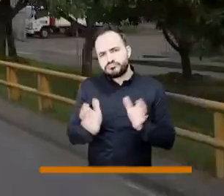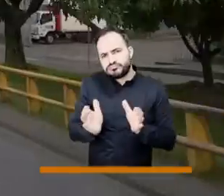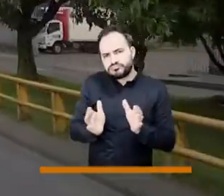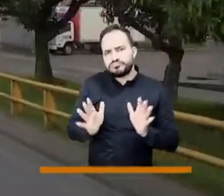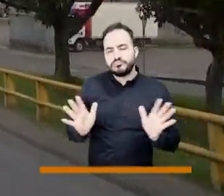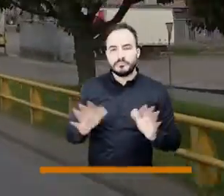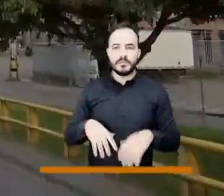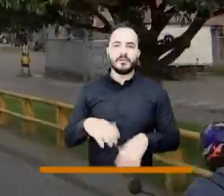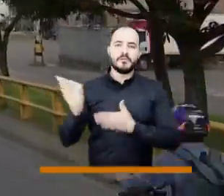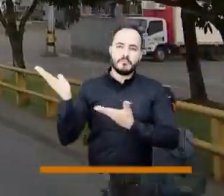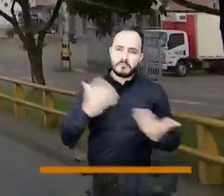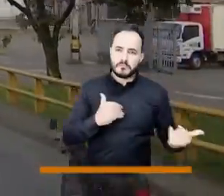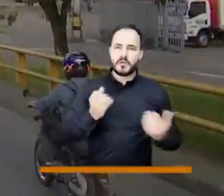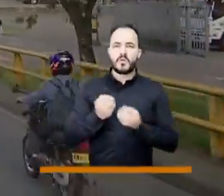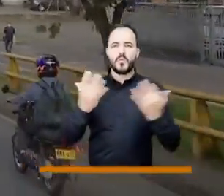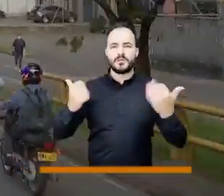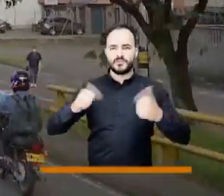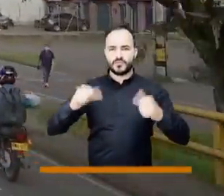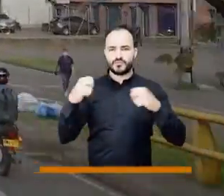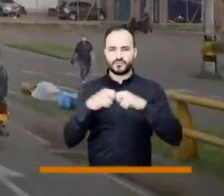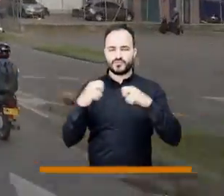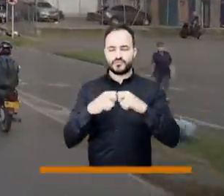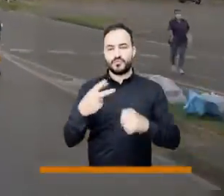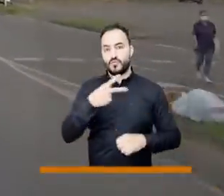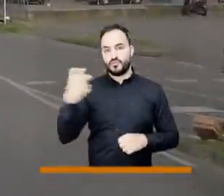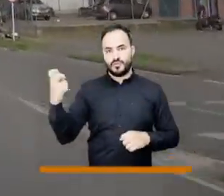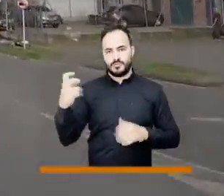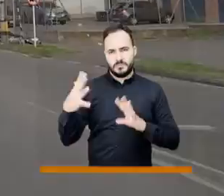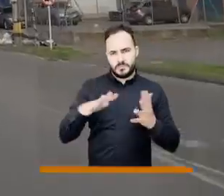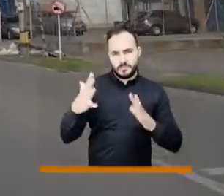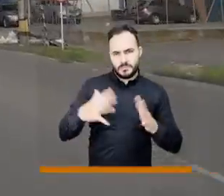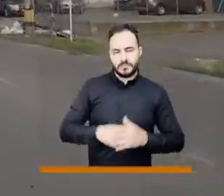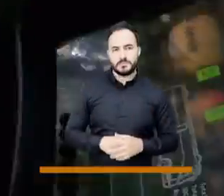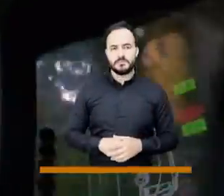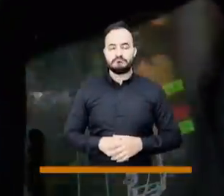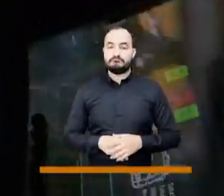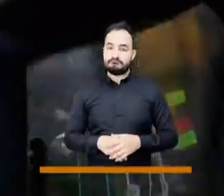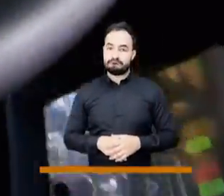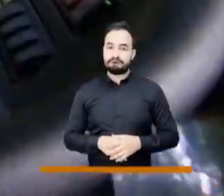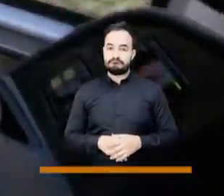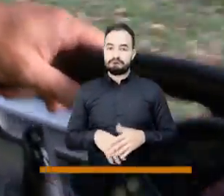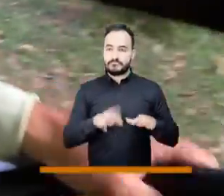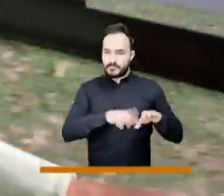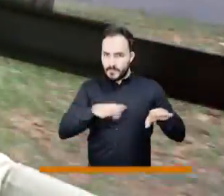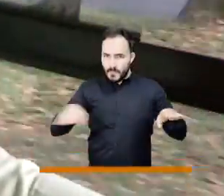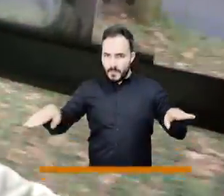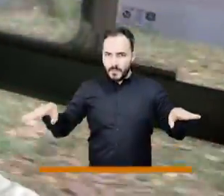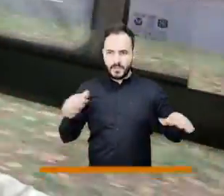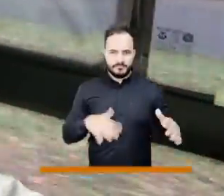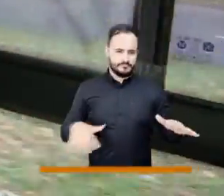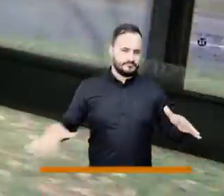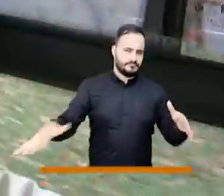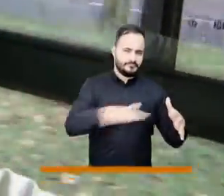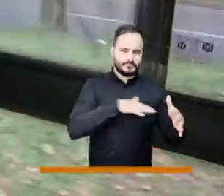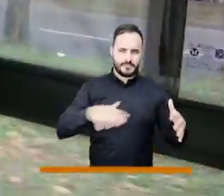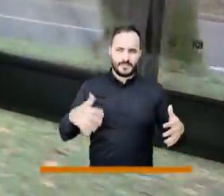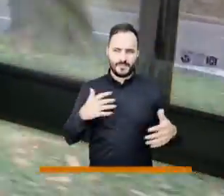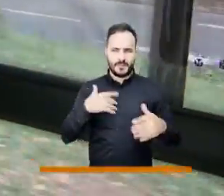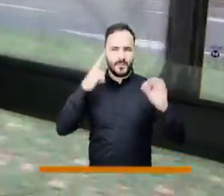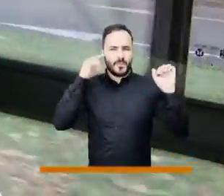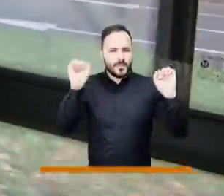chiquito, nos trajimos 200 buses eléctricos. Un patio de carga que